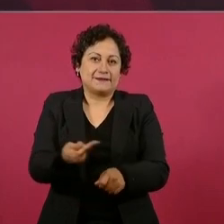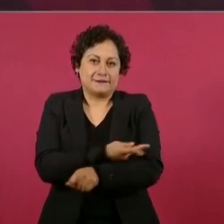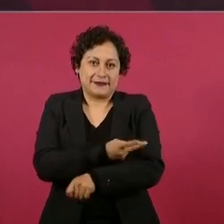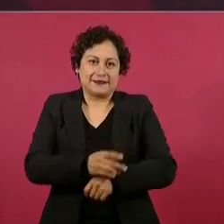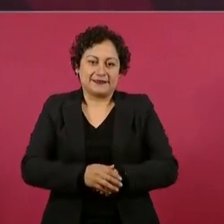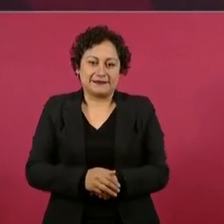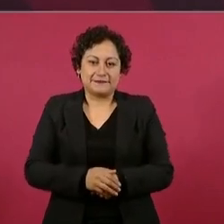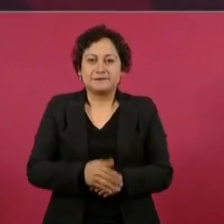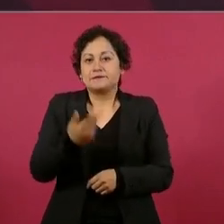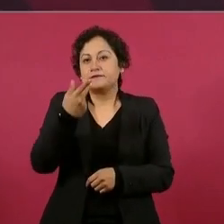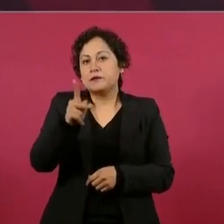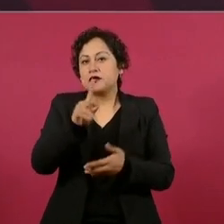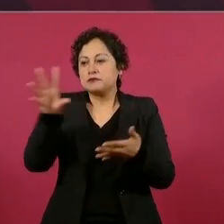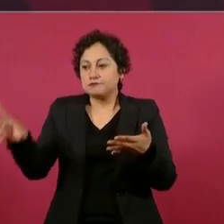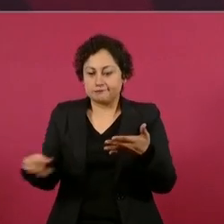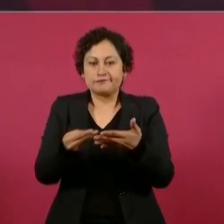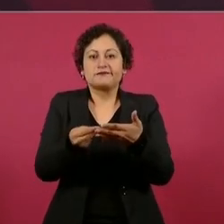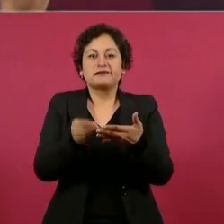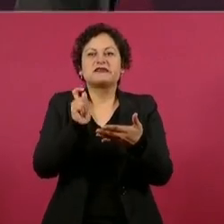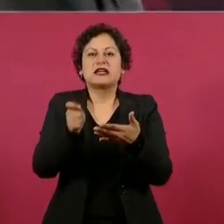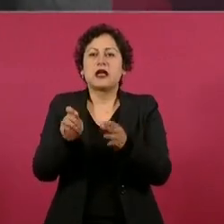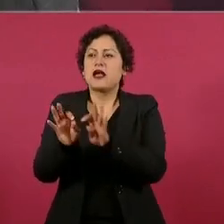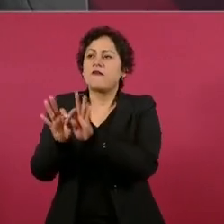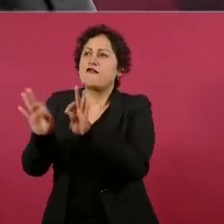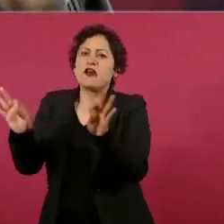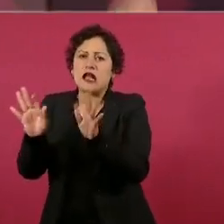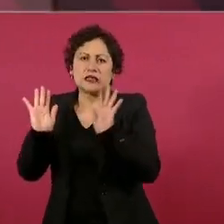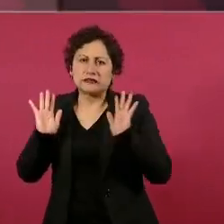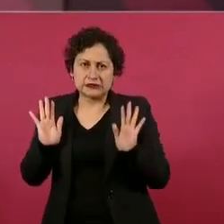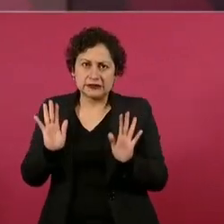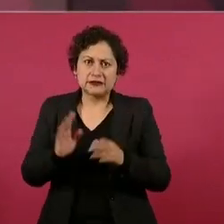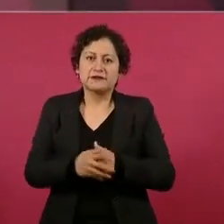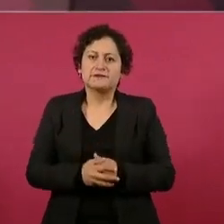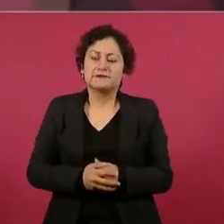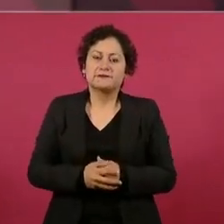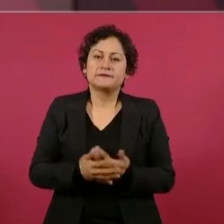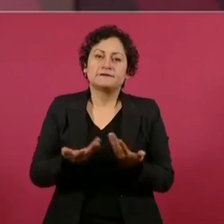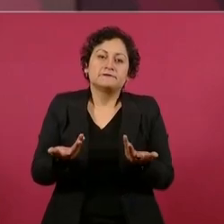cualquier frase, a veces uno no dice